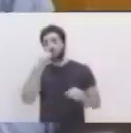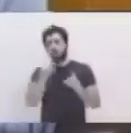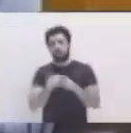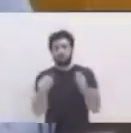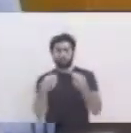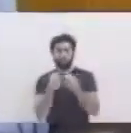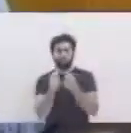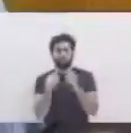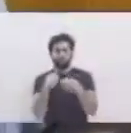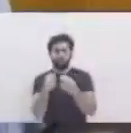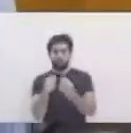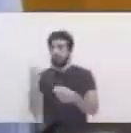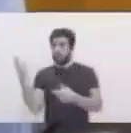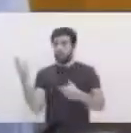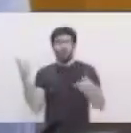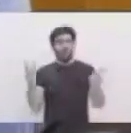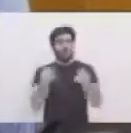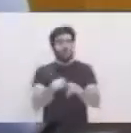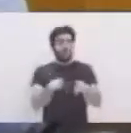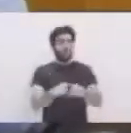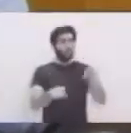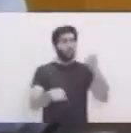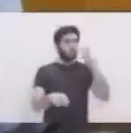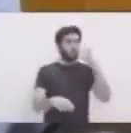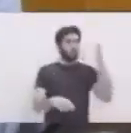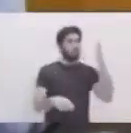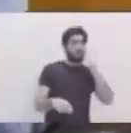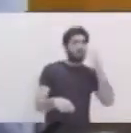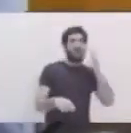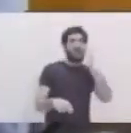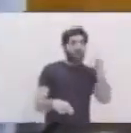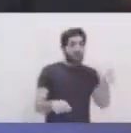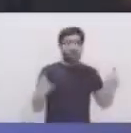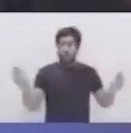tejía como la abuelita de Graciela. Eran y